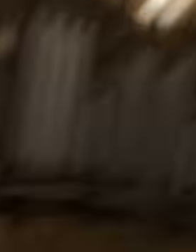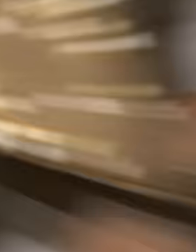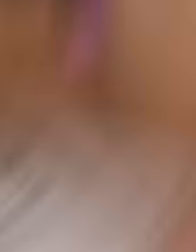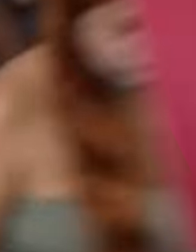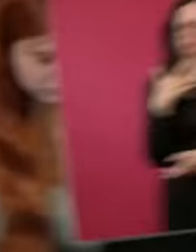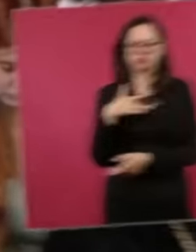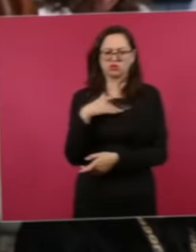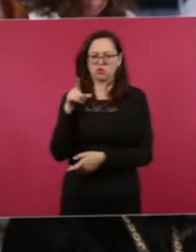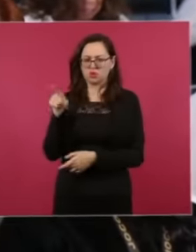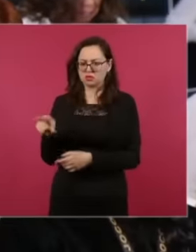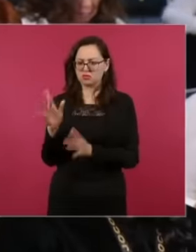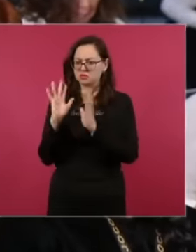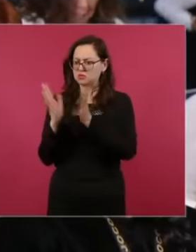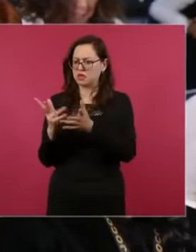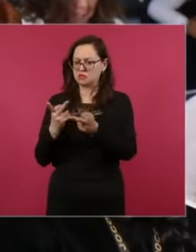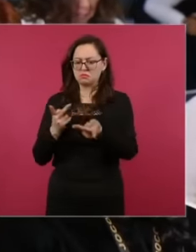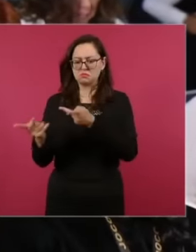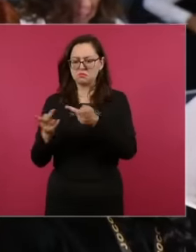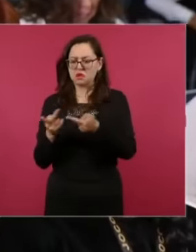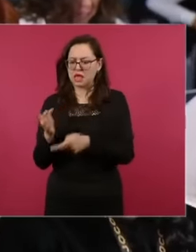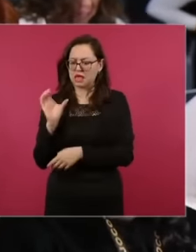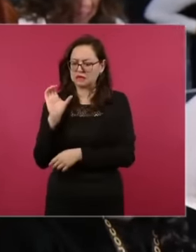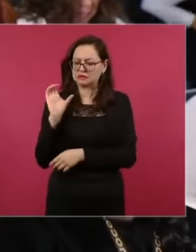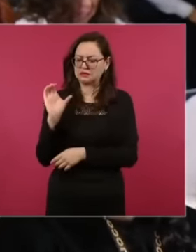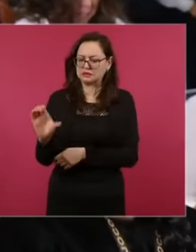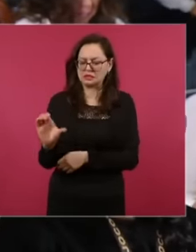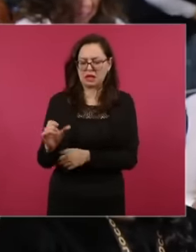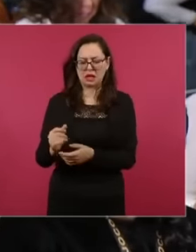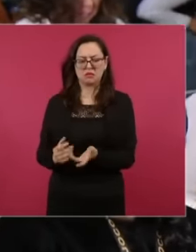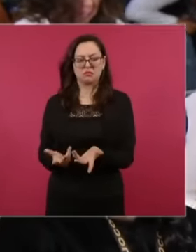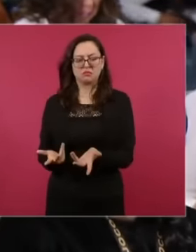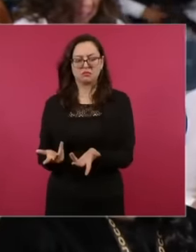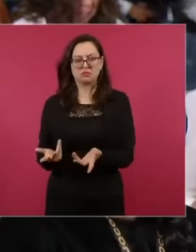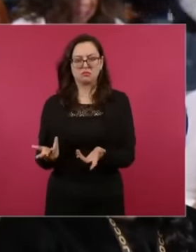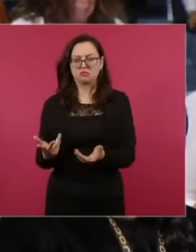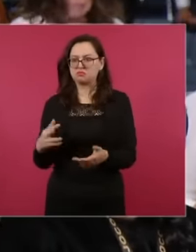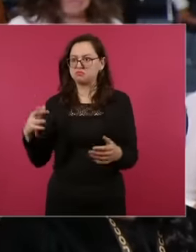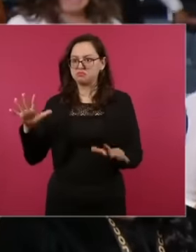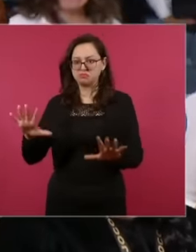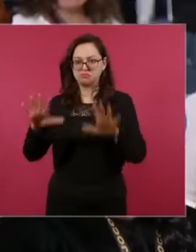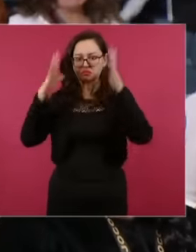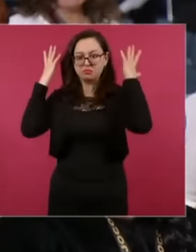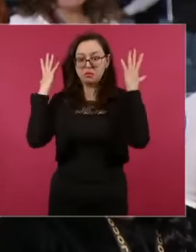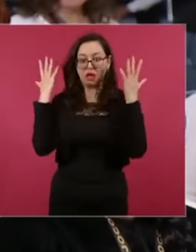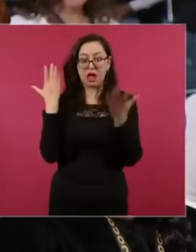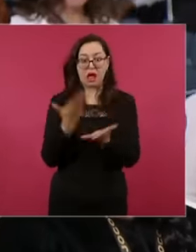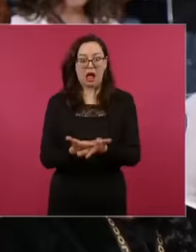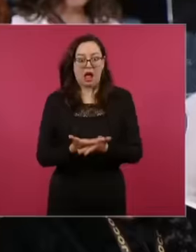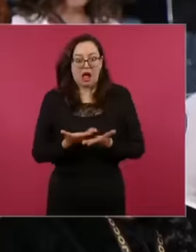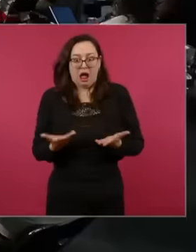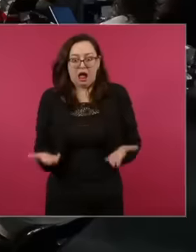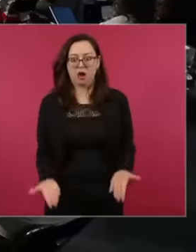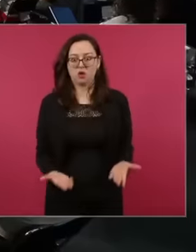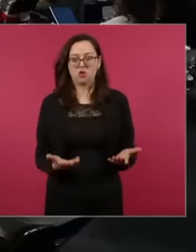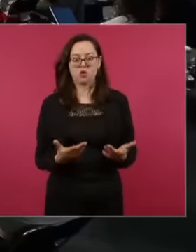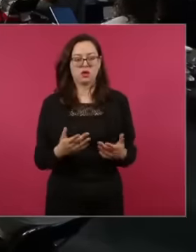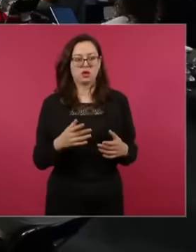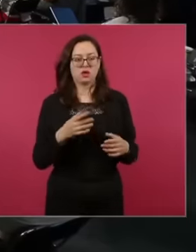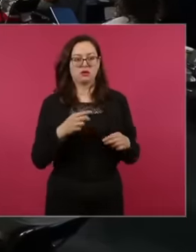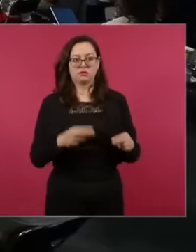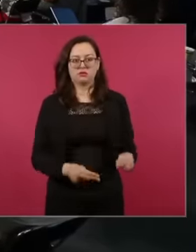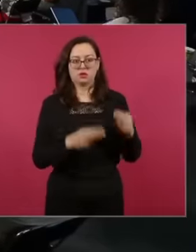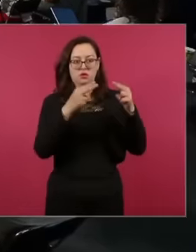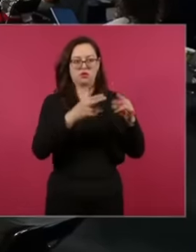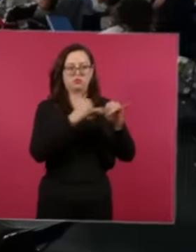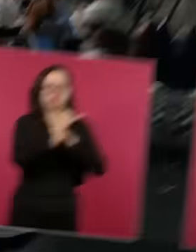La reportera que hizo la pregunta en la conferencia de prensa estaba muy segura que el triunfo de la doctora Claudia Sheinbaum hizo